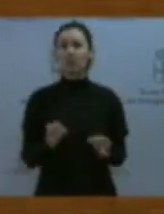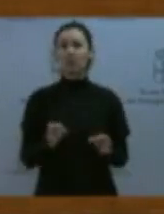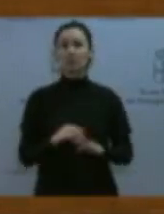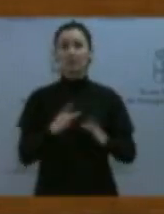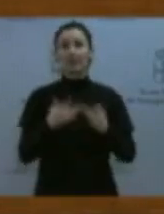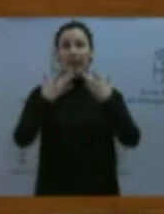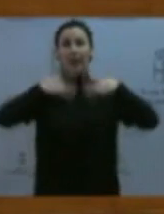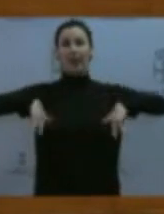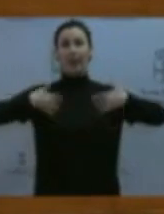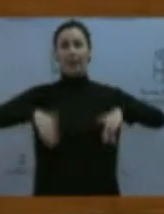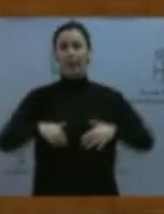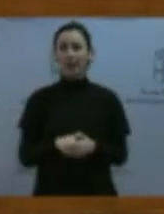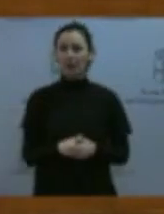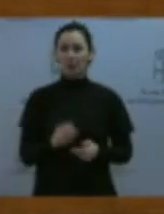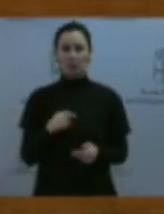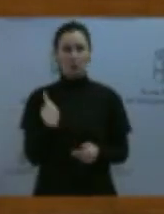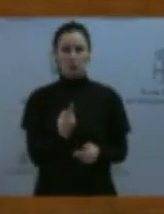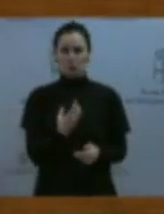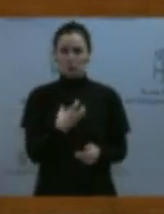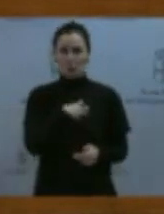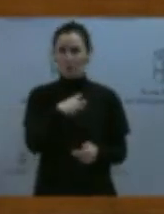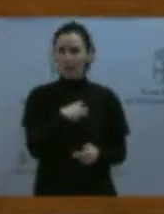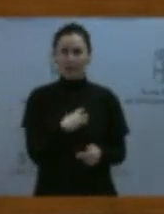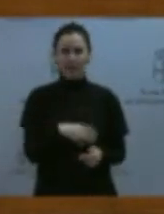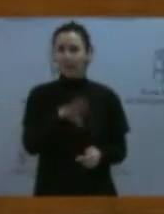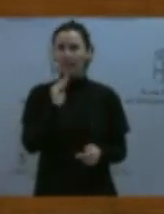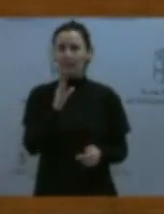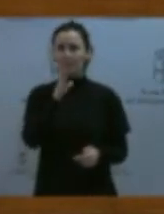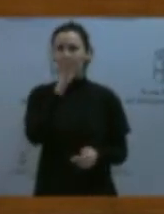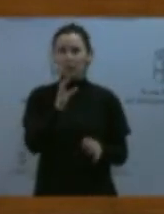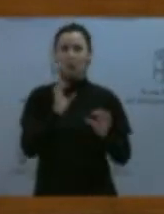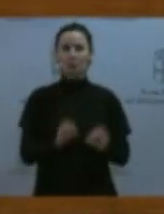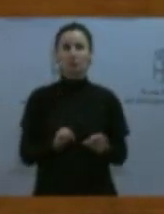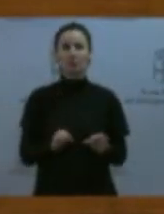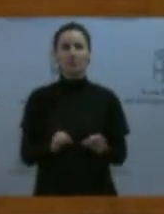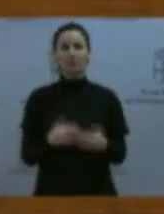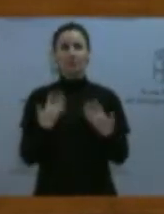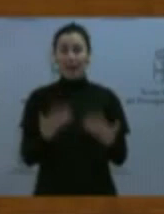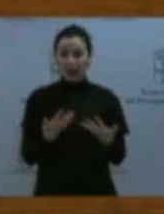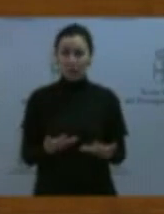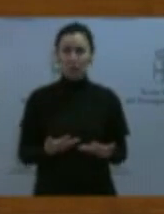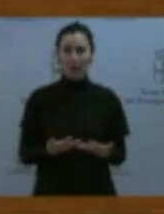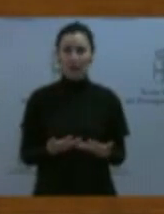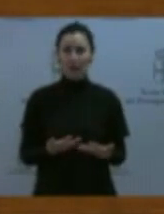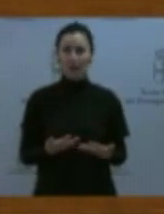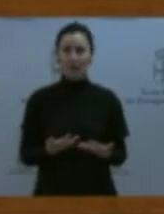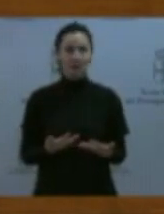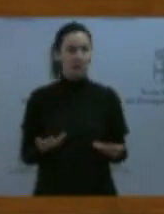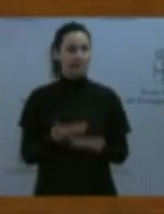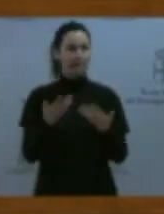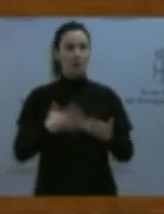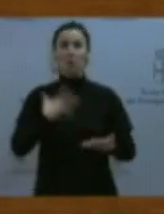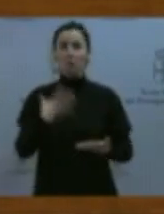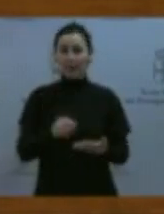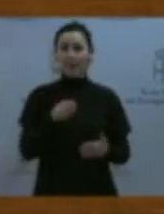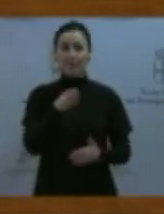de digerir que se puedan usar los mecanismos existentes, nada rompedores, por otra parte, de determinación de alguna responsabilidad en el